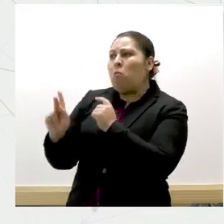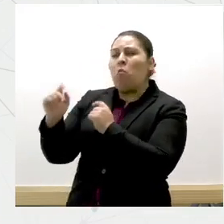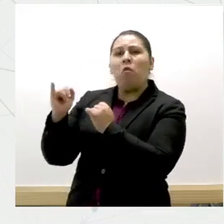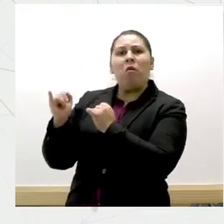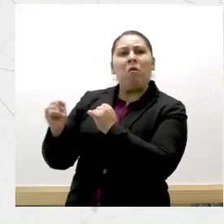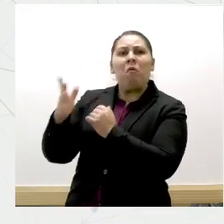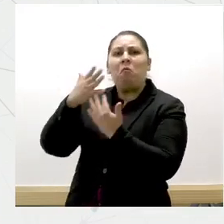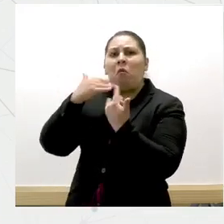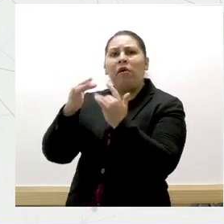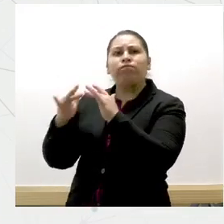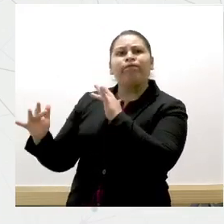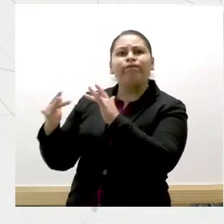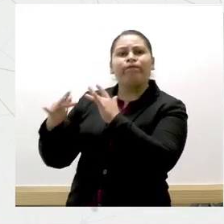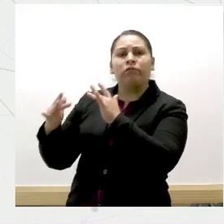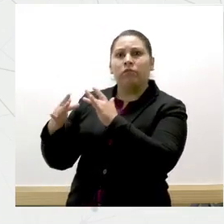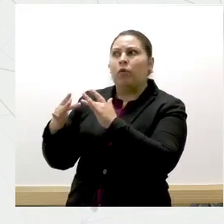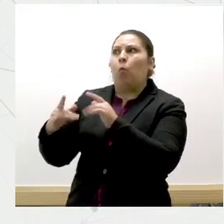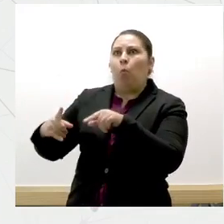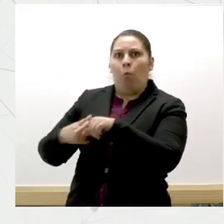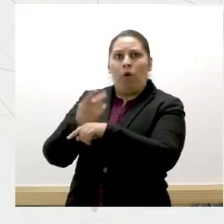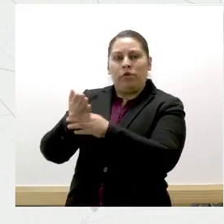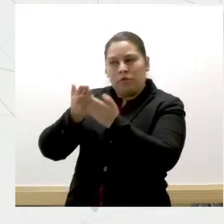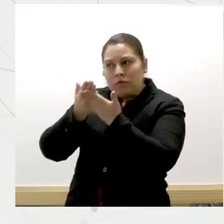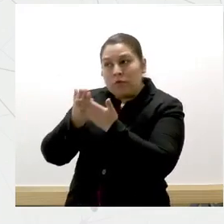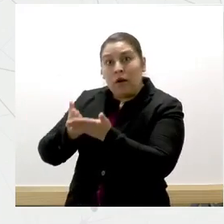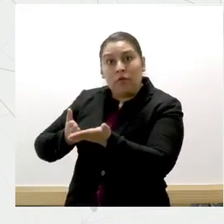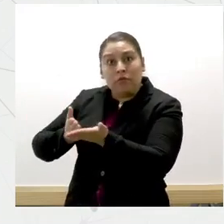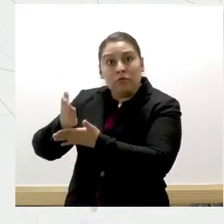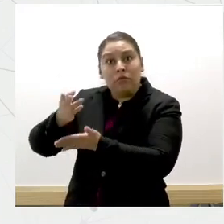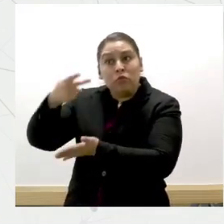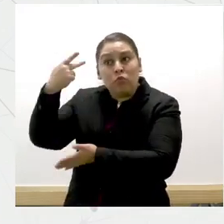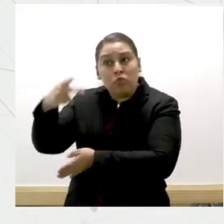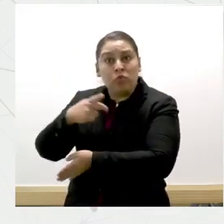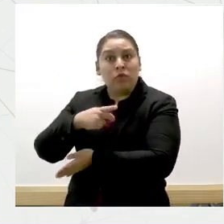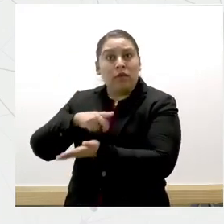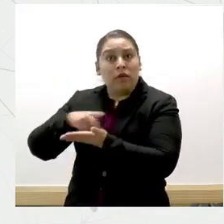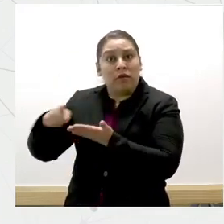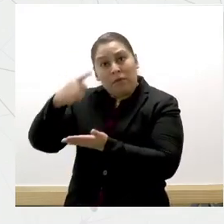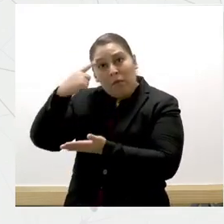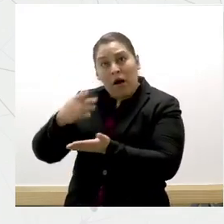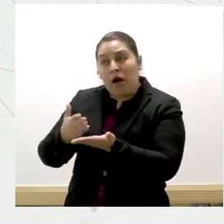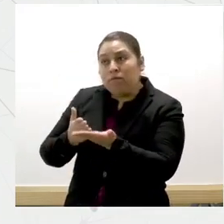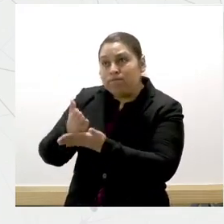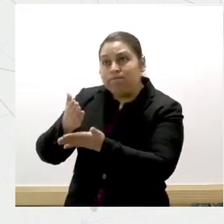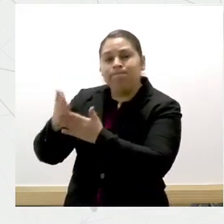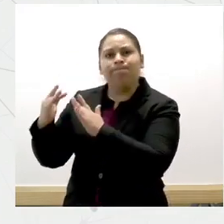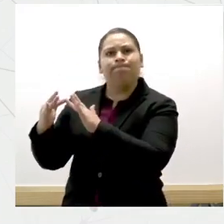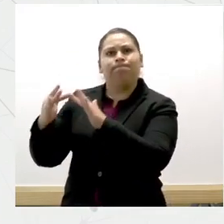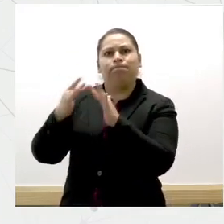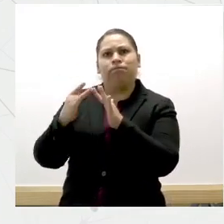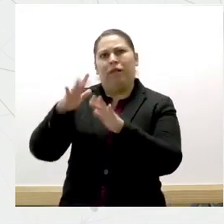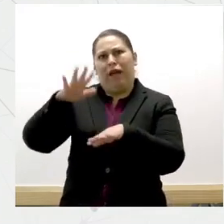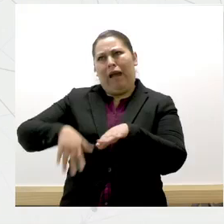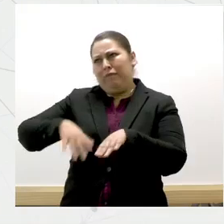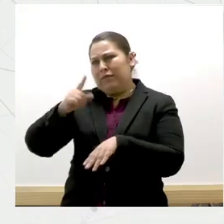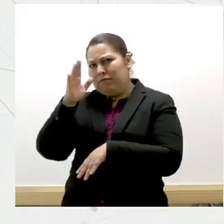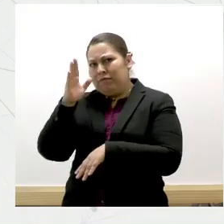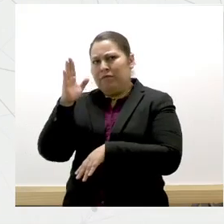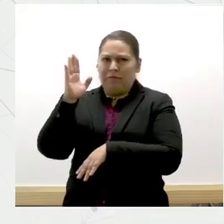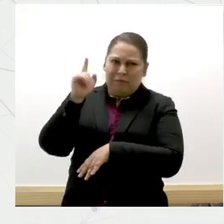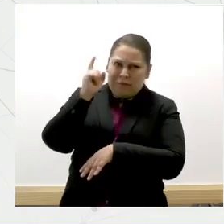derechos digitales resulta complejo, incluso difícil, por no decir que en ocasiones imposible. Con lo cual, una